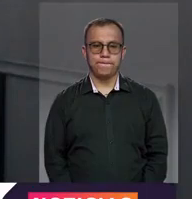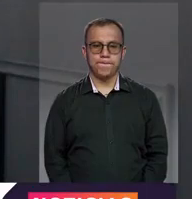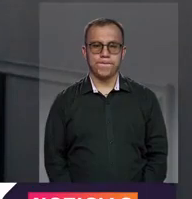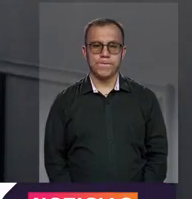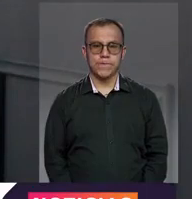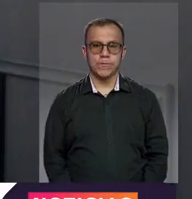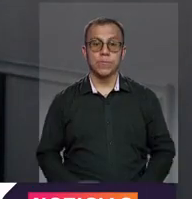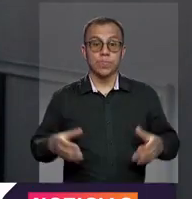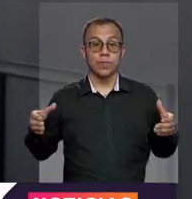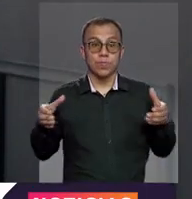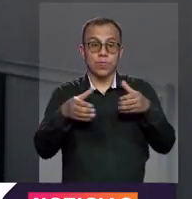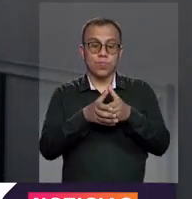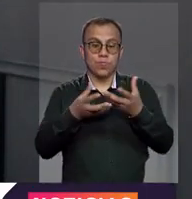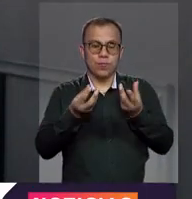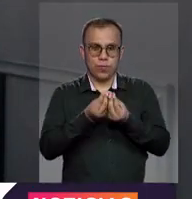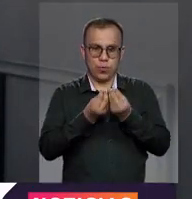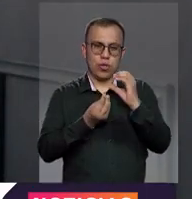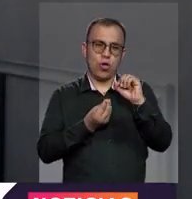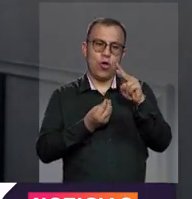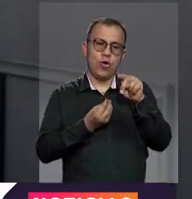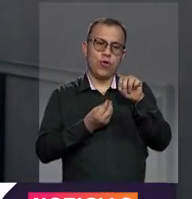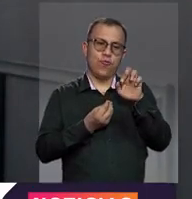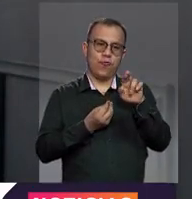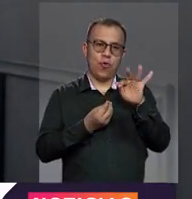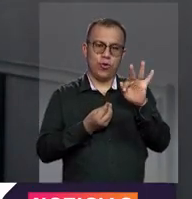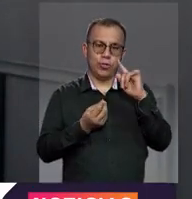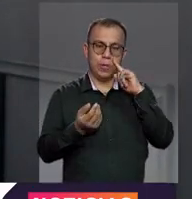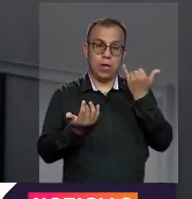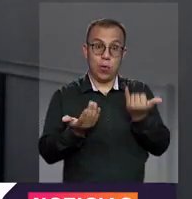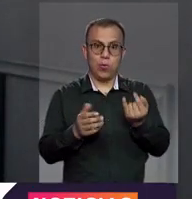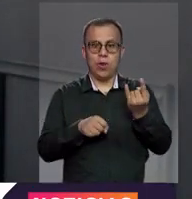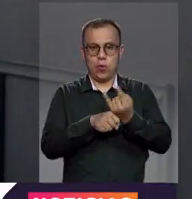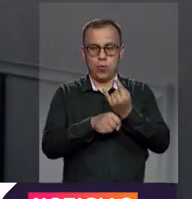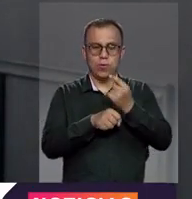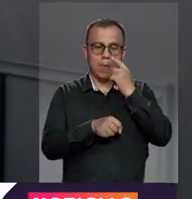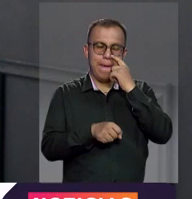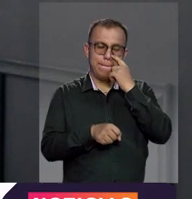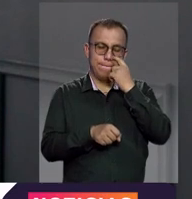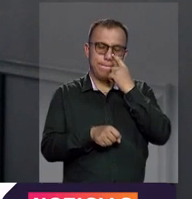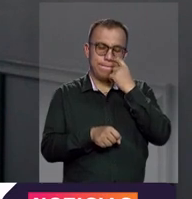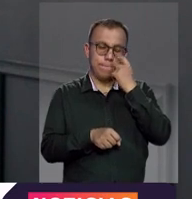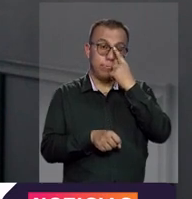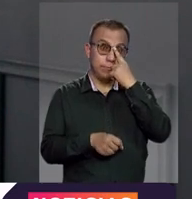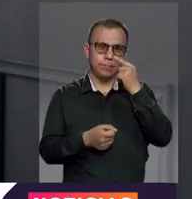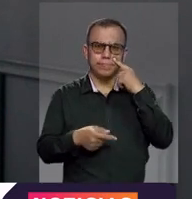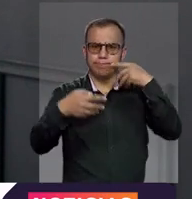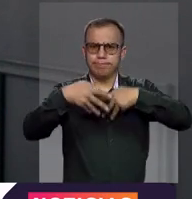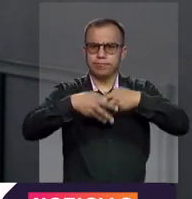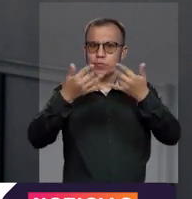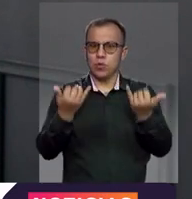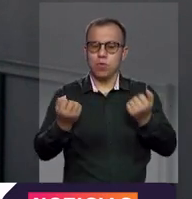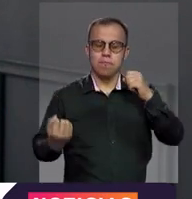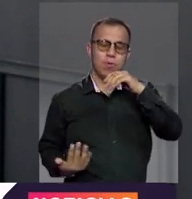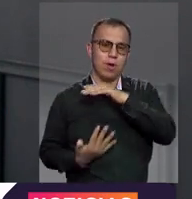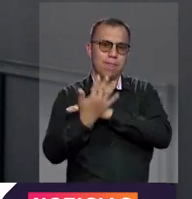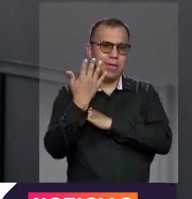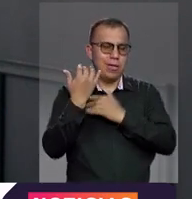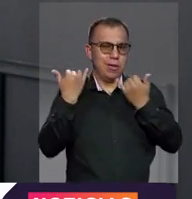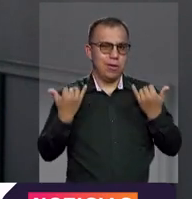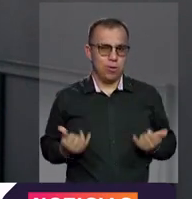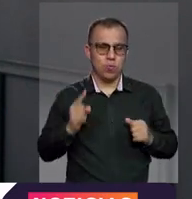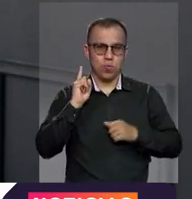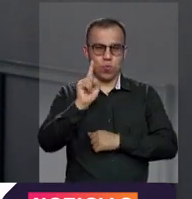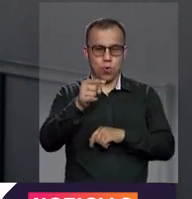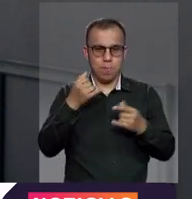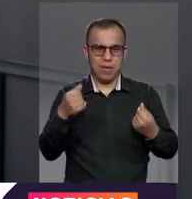conductores de la empresa confort que prestan servicios en usme como el s&p provisional protestaron esta mañana en algunas vías del sector